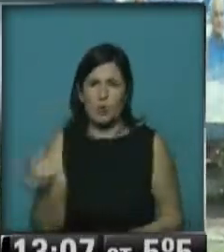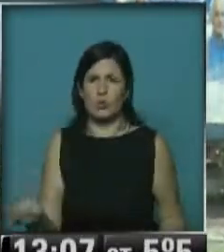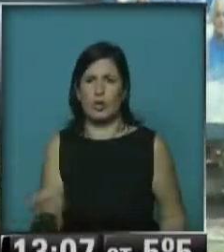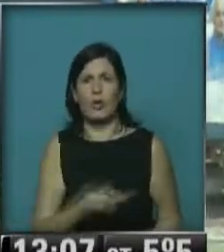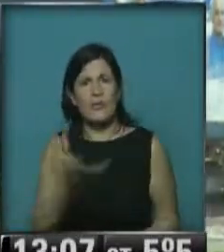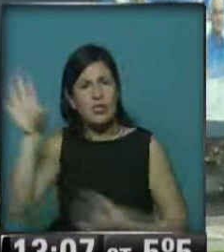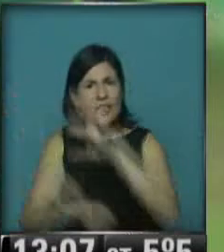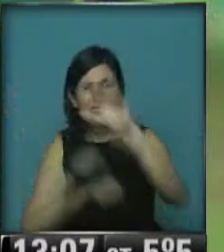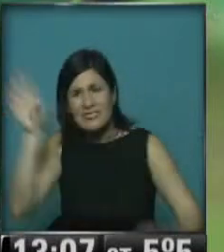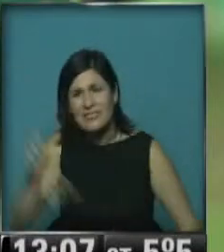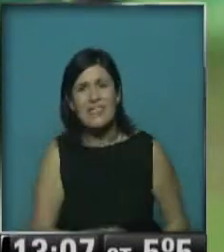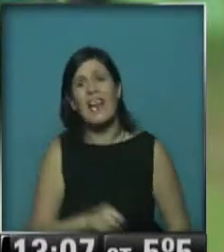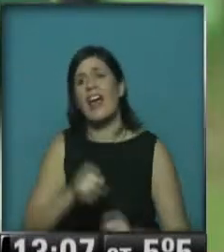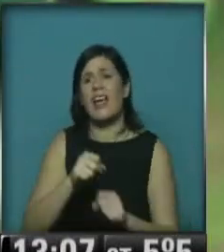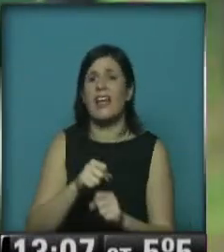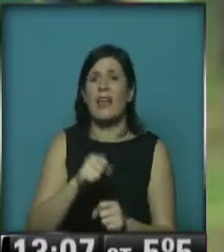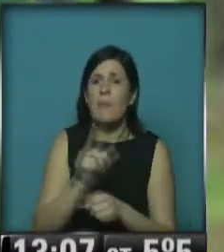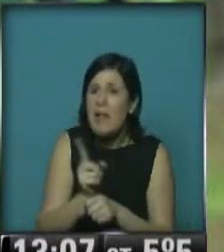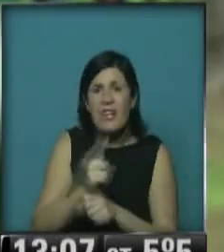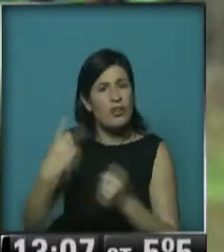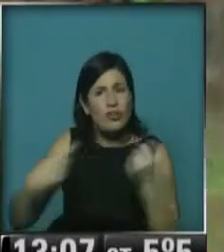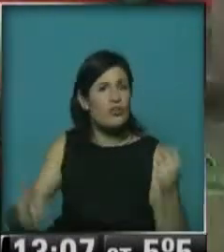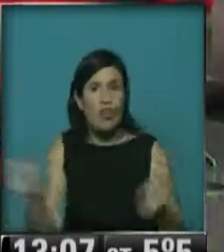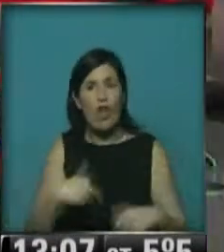que traiga hasta su pollito, su perro, todo?